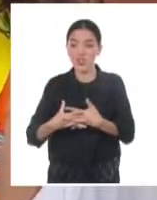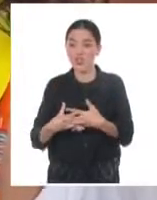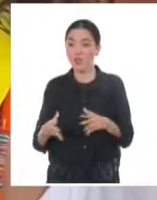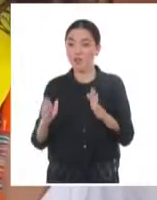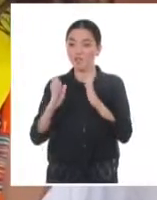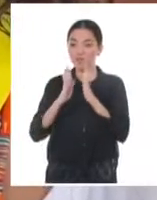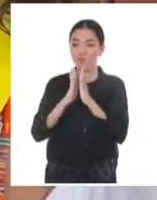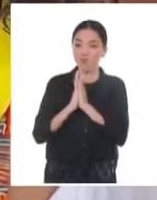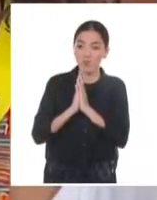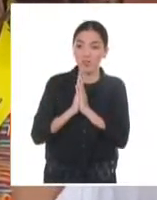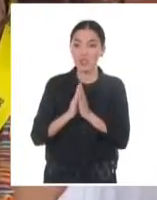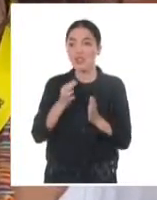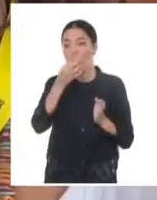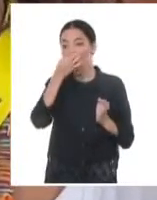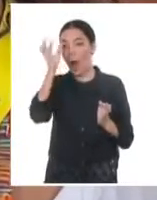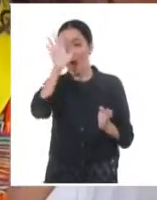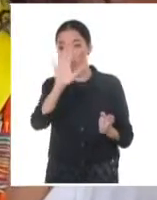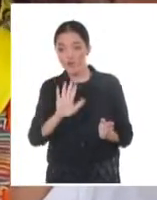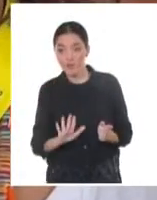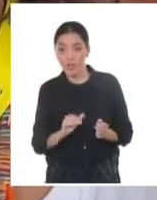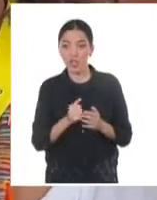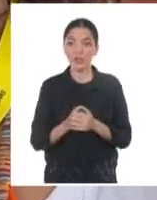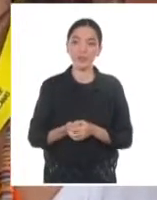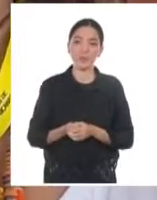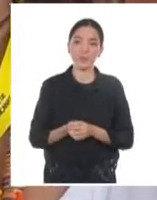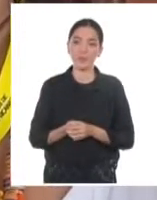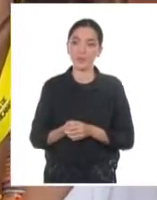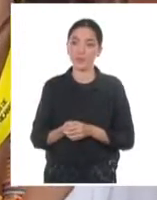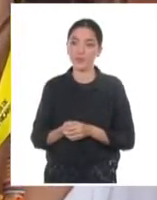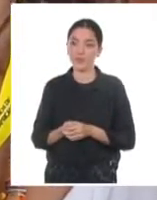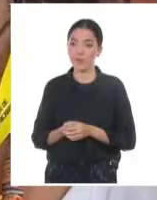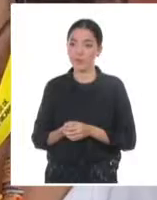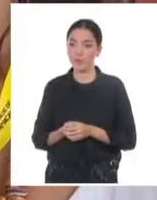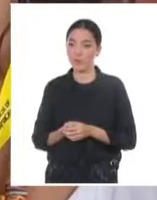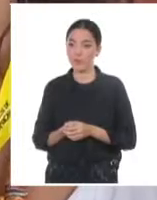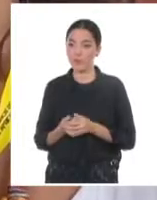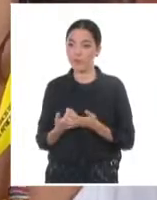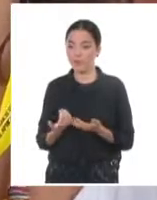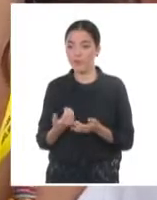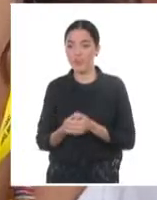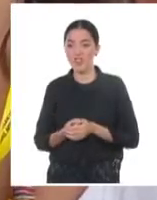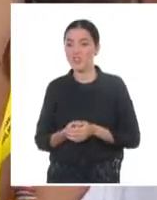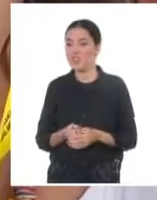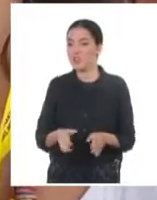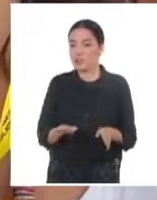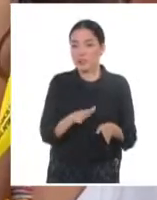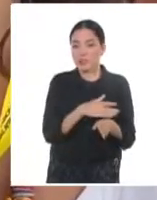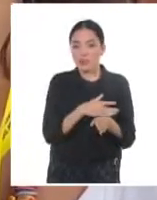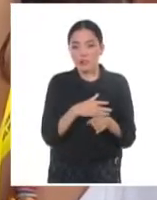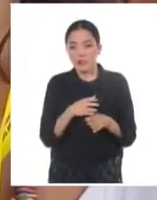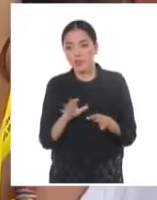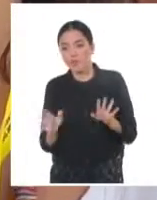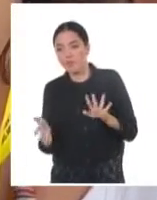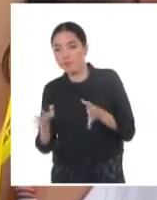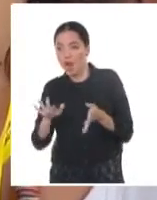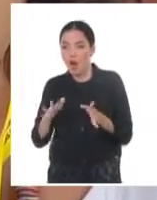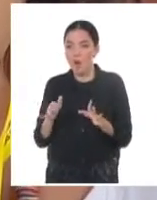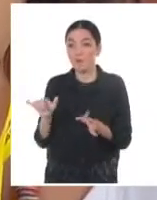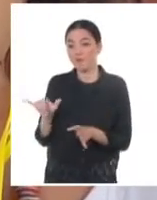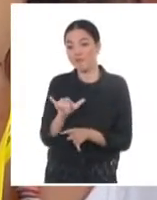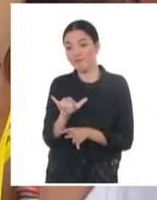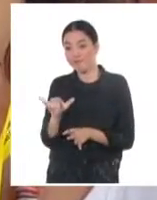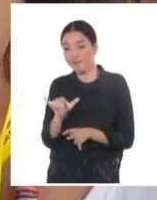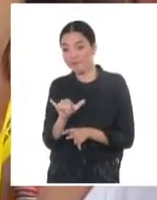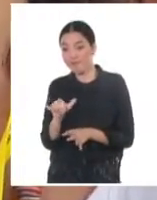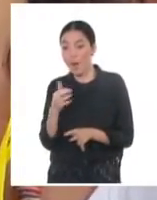de cafetales en Brasil, que es muy semejante a las zonas de esclavitud de Cuba, ¿no? En este periodo del